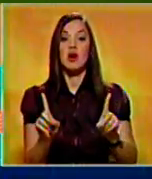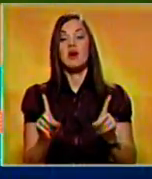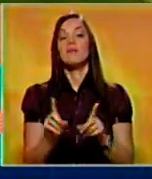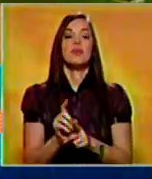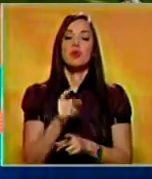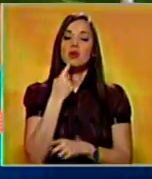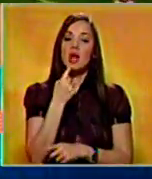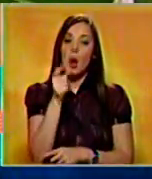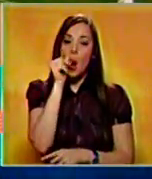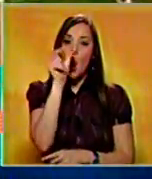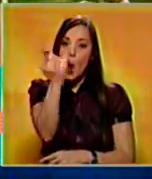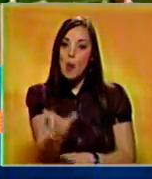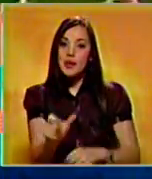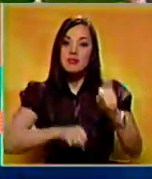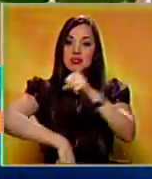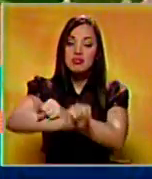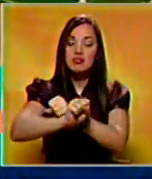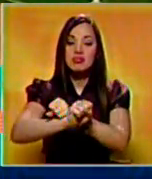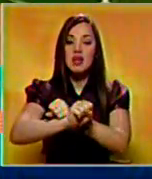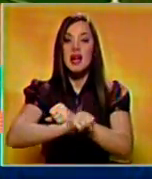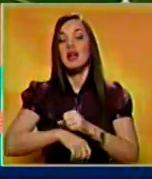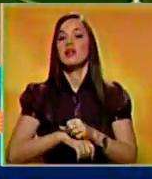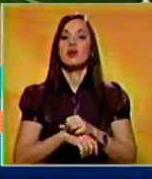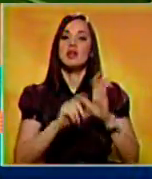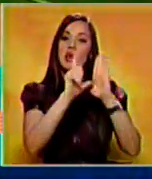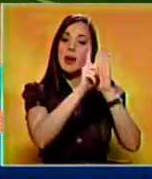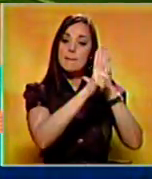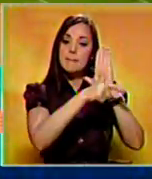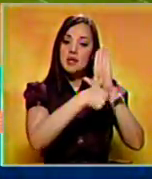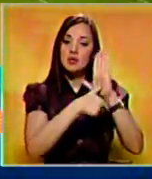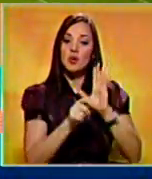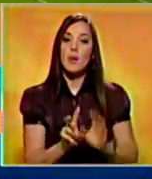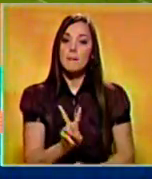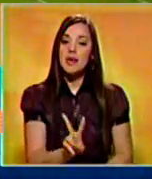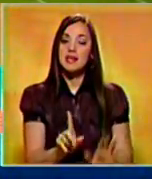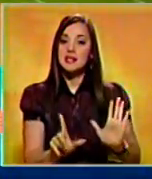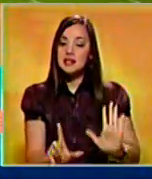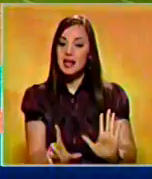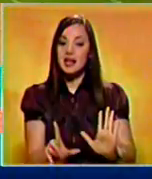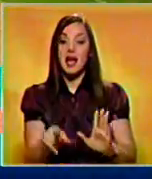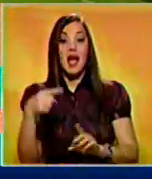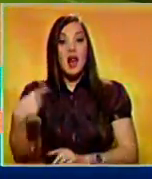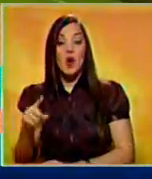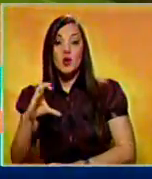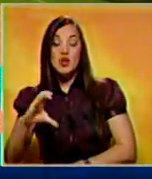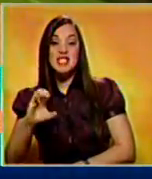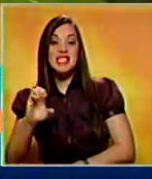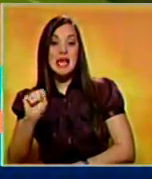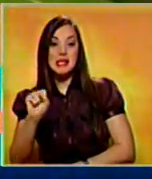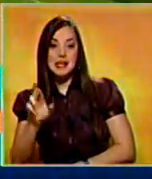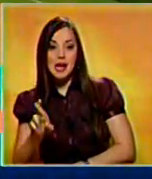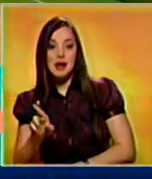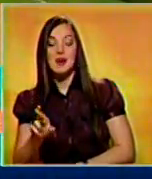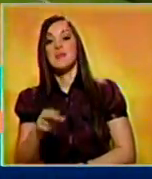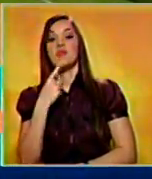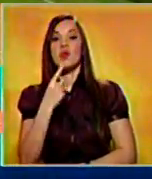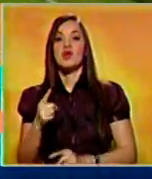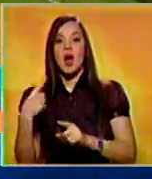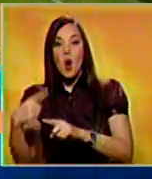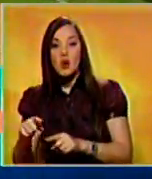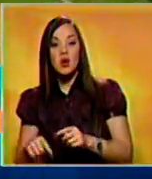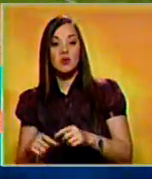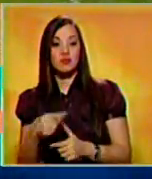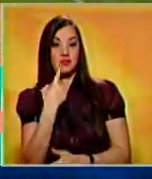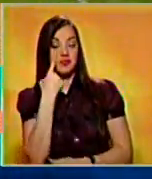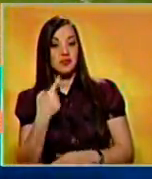Carlos Lobatón anotó el tanto del equipo peruano en el minuto 27, mientras que César el Maestrico González logró el tanto de la paridad de tiro